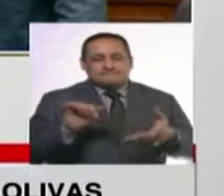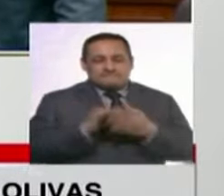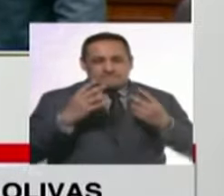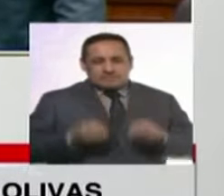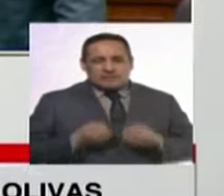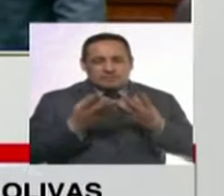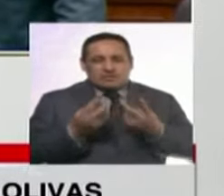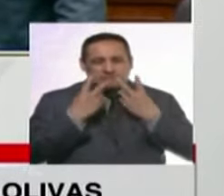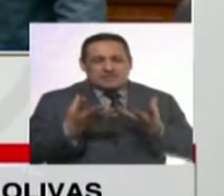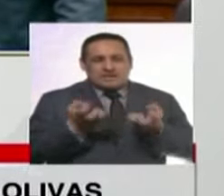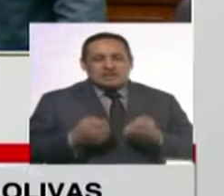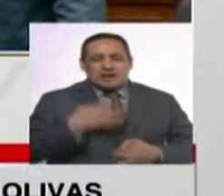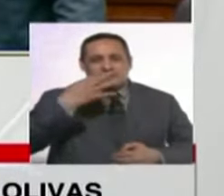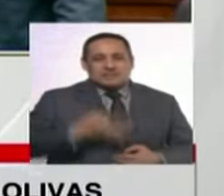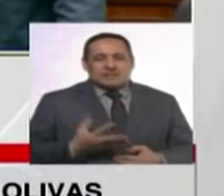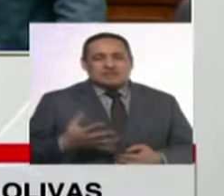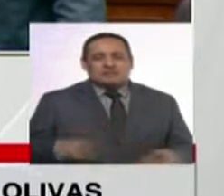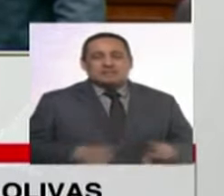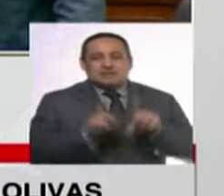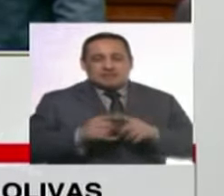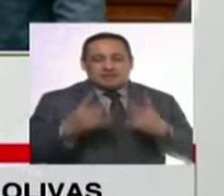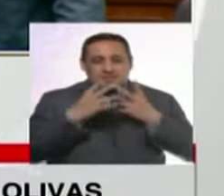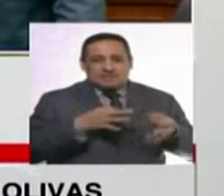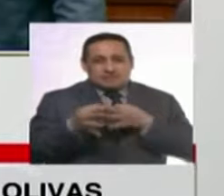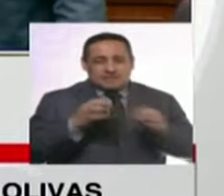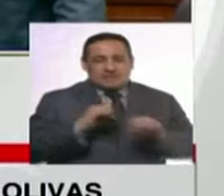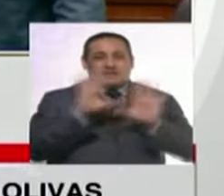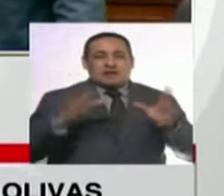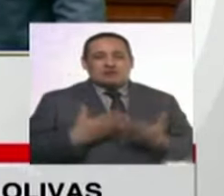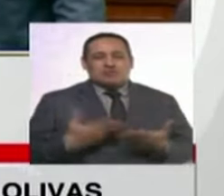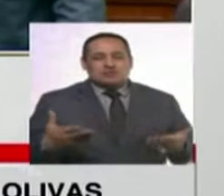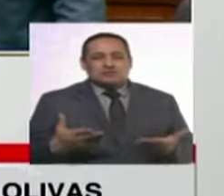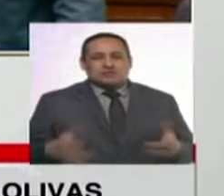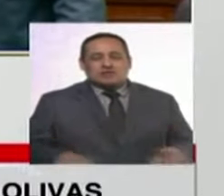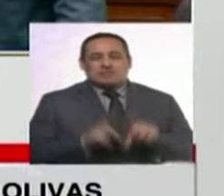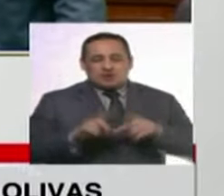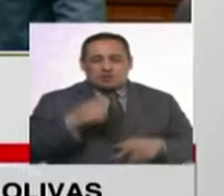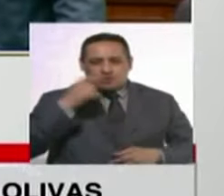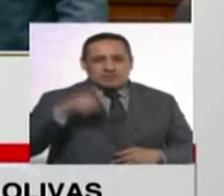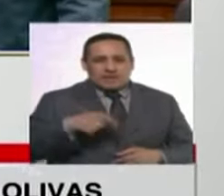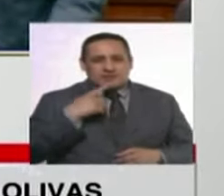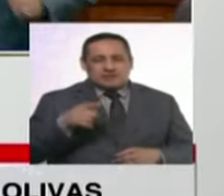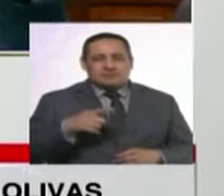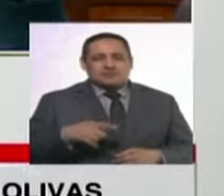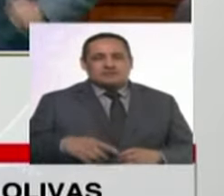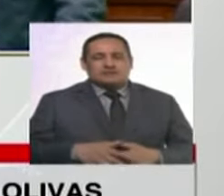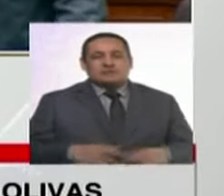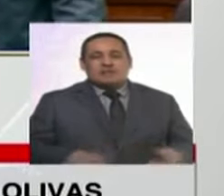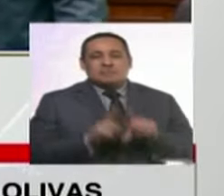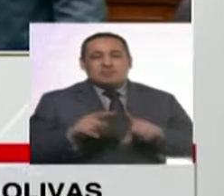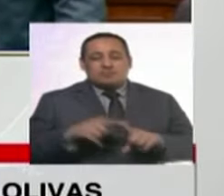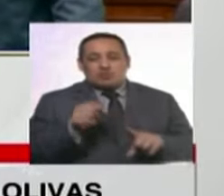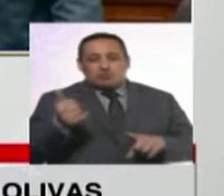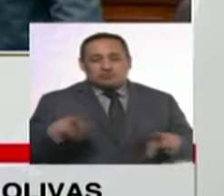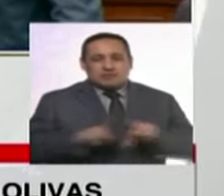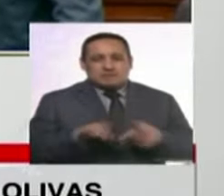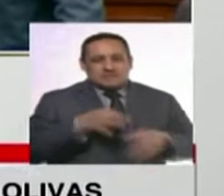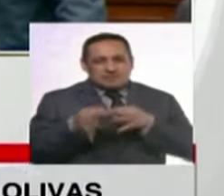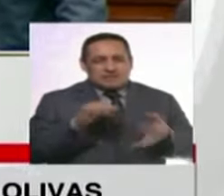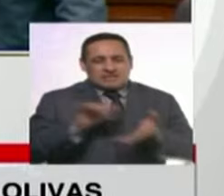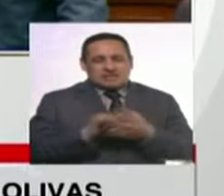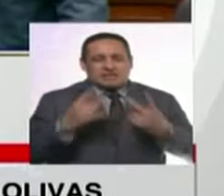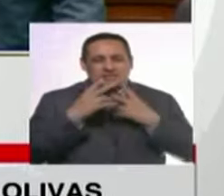rindan cuentas que digan las verdades y que esclarezcan realmente las cosas como deben hacer por otro lado también se